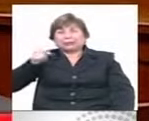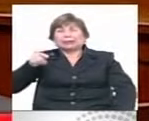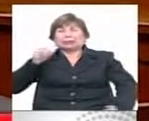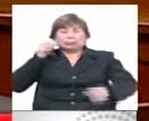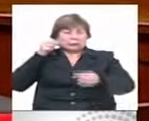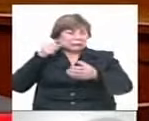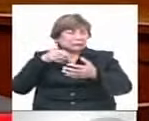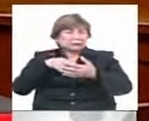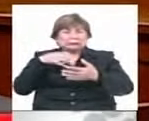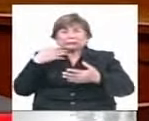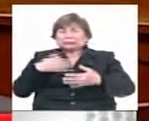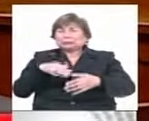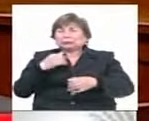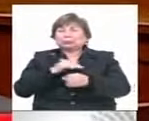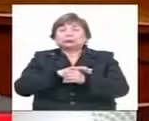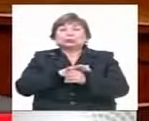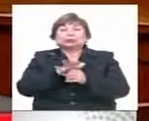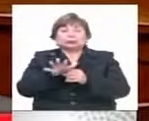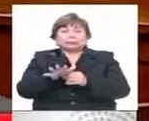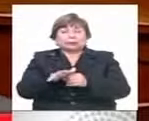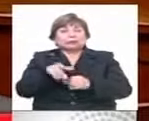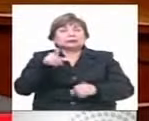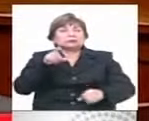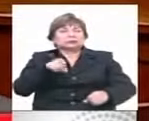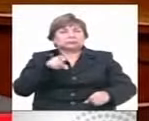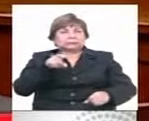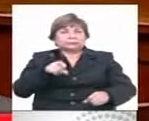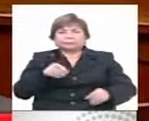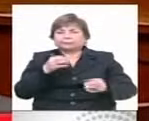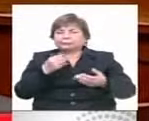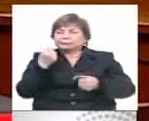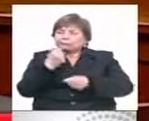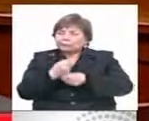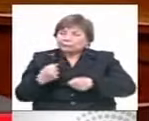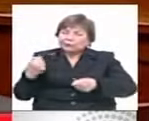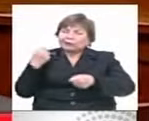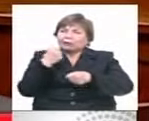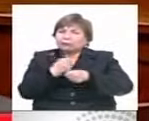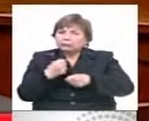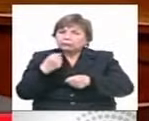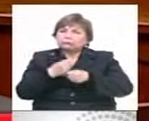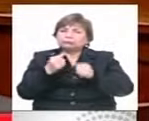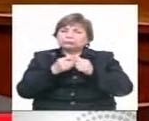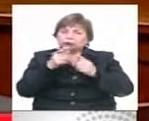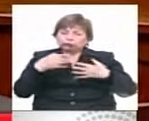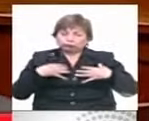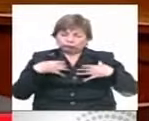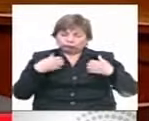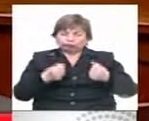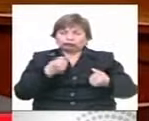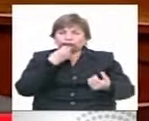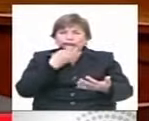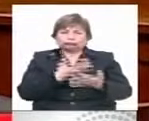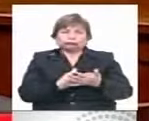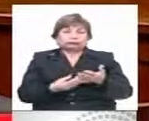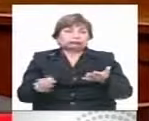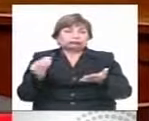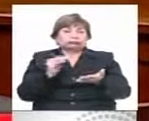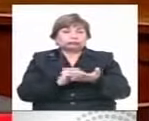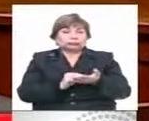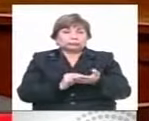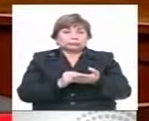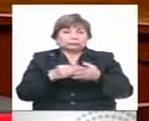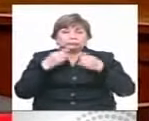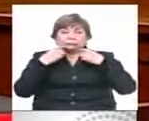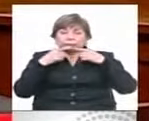esta pandemia, por lo que existe la necesidad imperiosa de trabajar para su bienestar e incrementar los mecanismos de